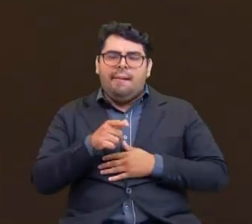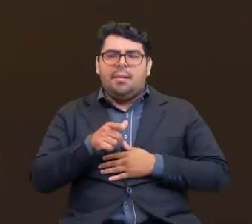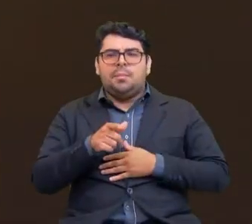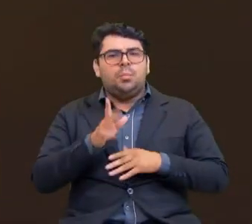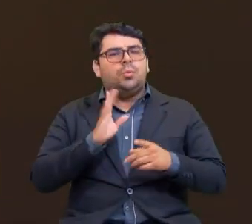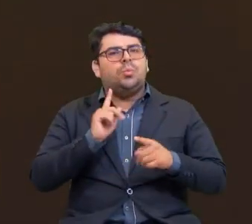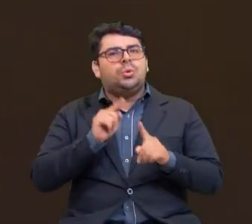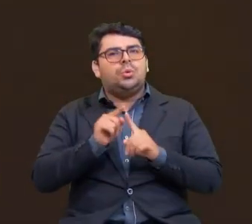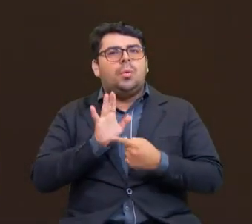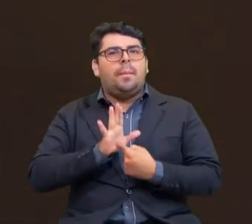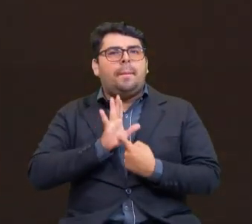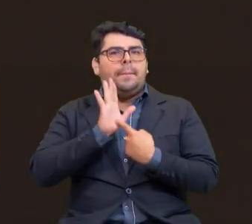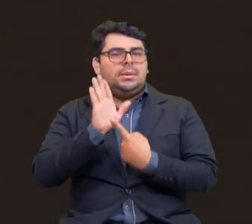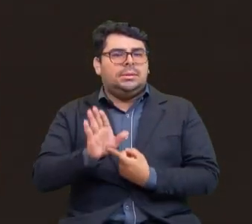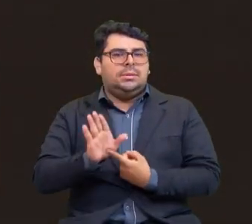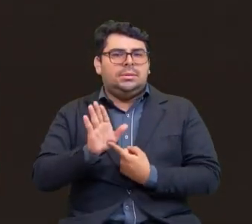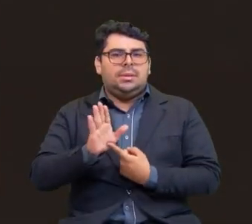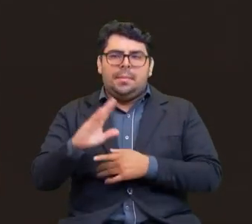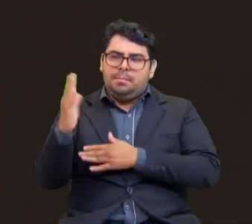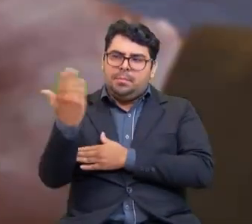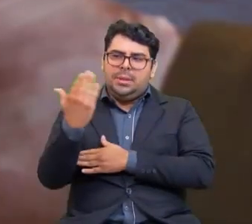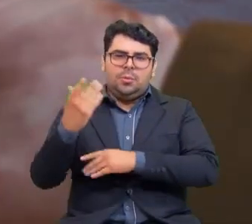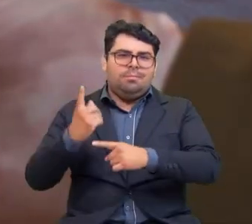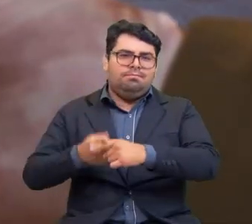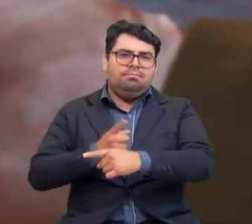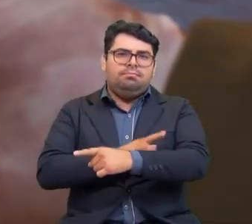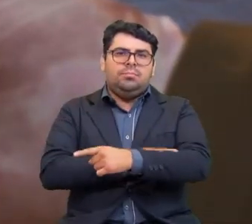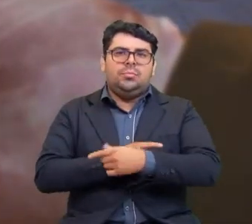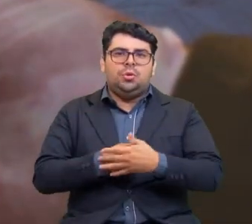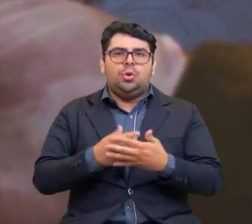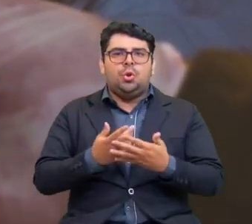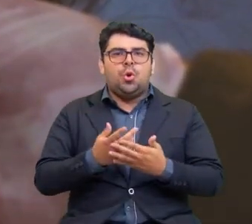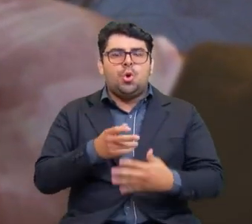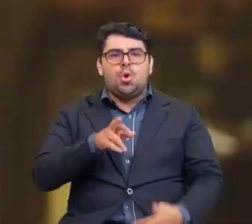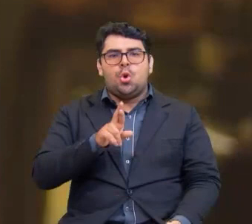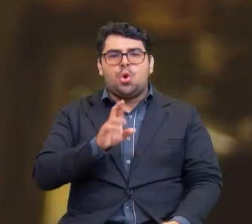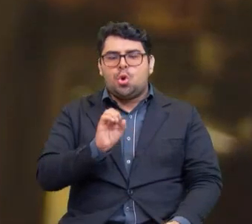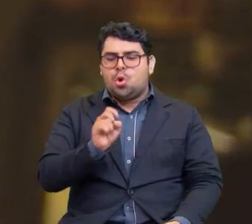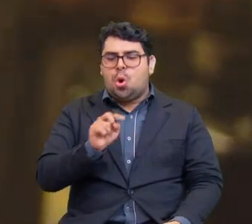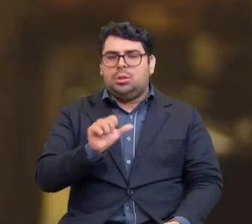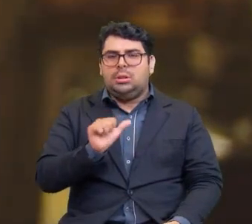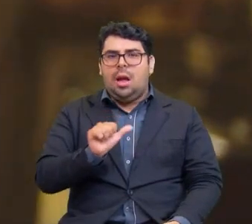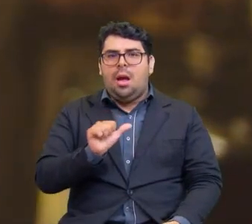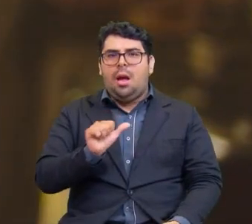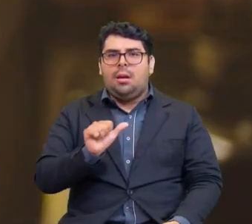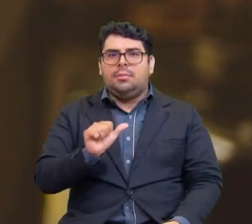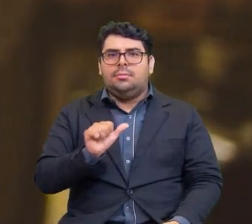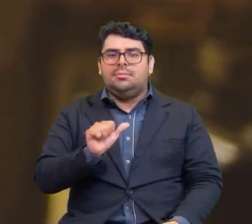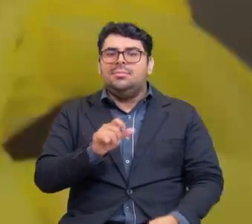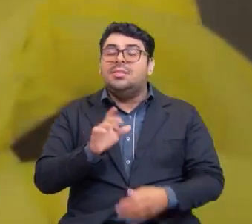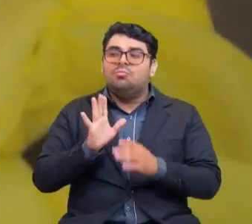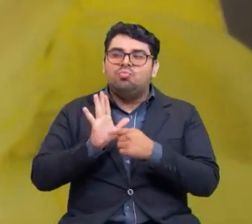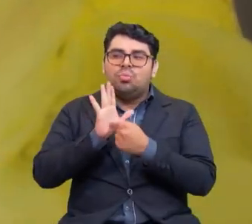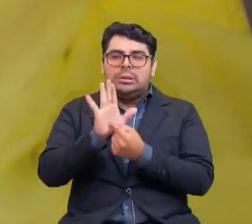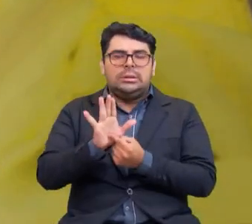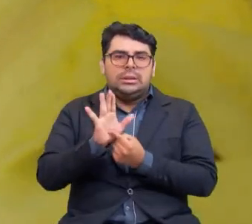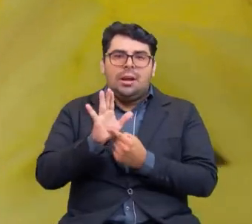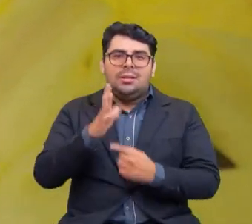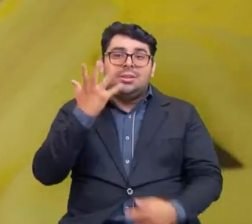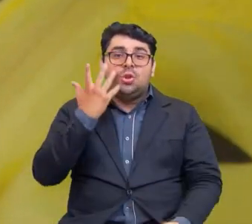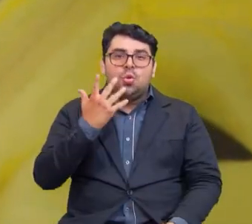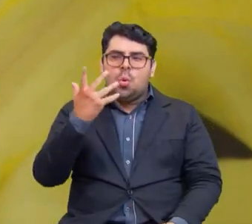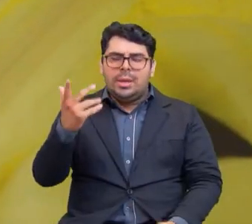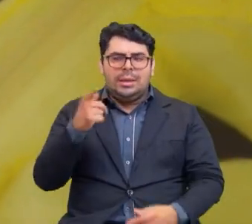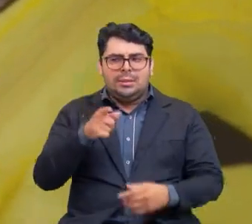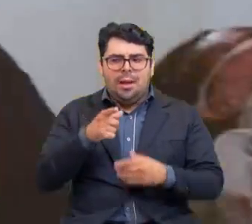la presentación de la miniserie de ficción de Mintic, Rosa al Amanecer, que relata los últimos 5 días de vida y conmemora a